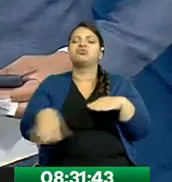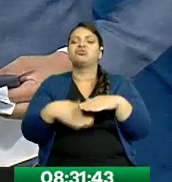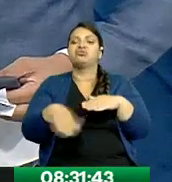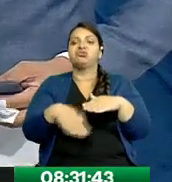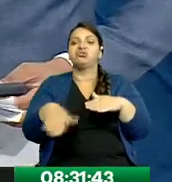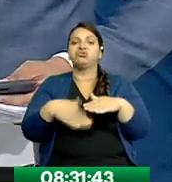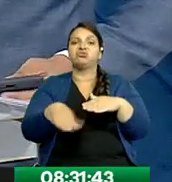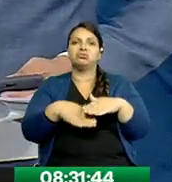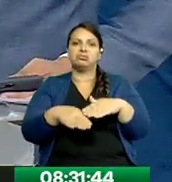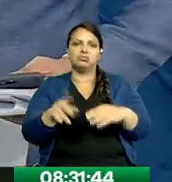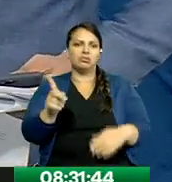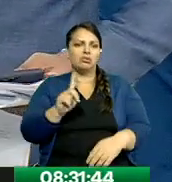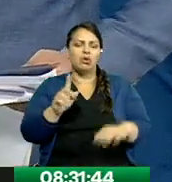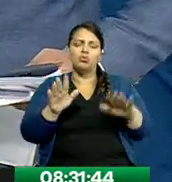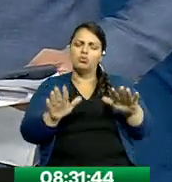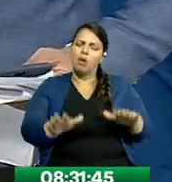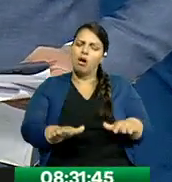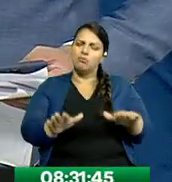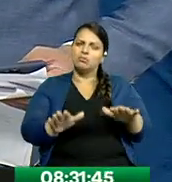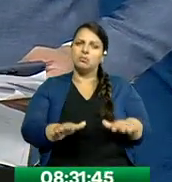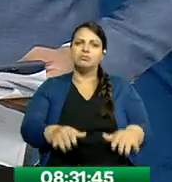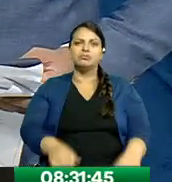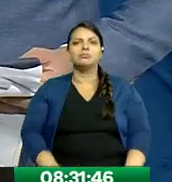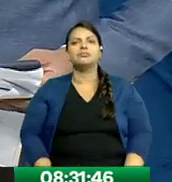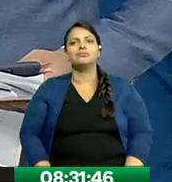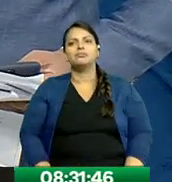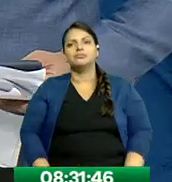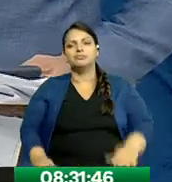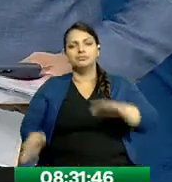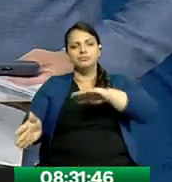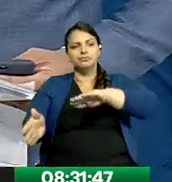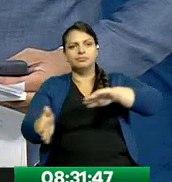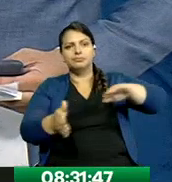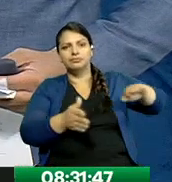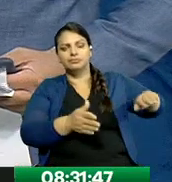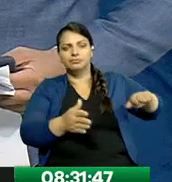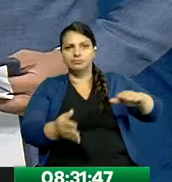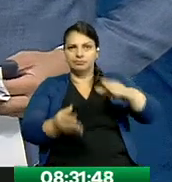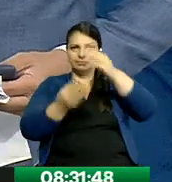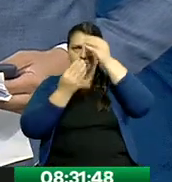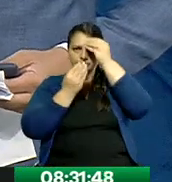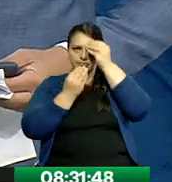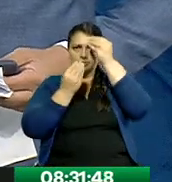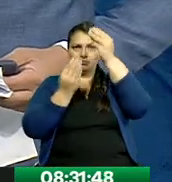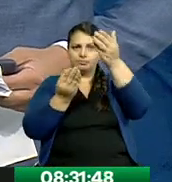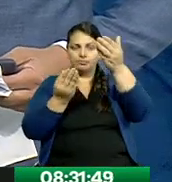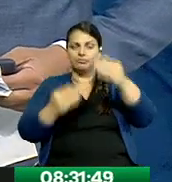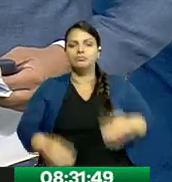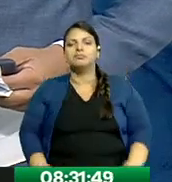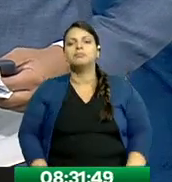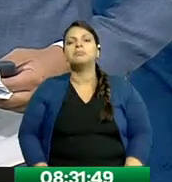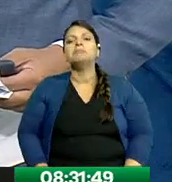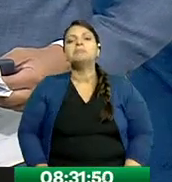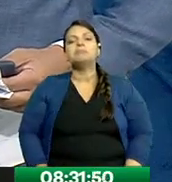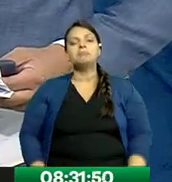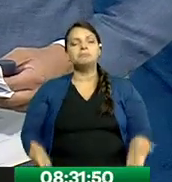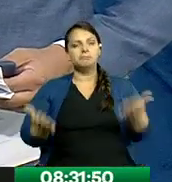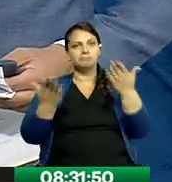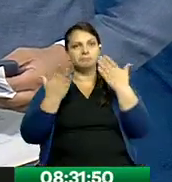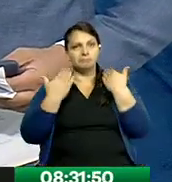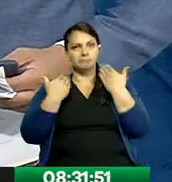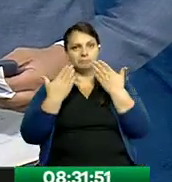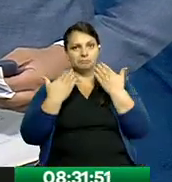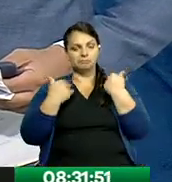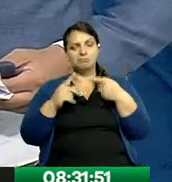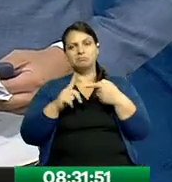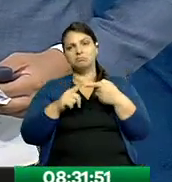está húmeda. Muy bien, en Guayaquil se registraron dos accidentes de tránsito en diferentes sectores de esta urbe.